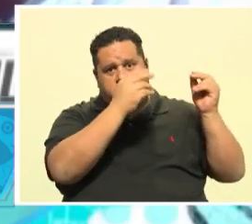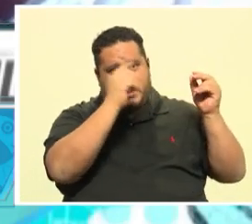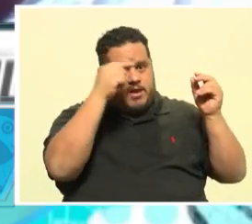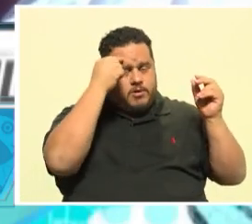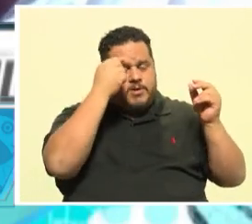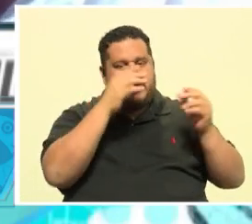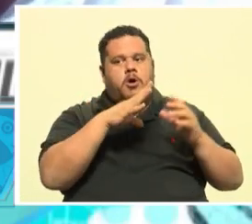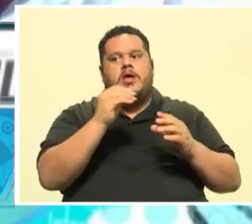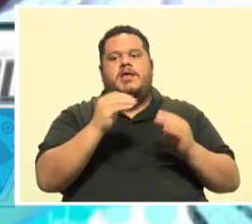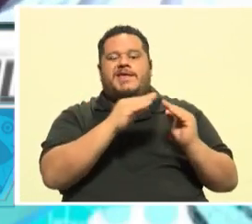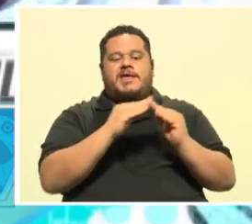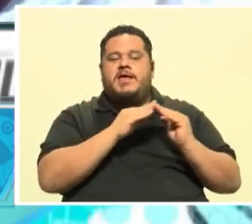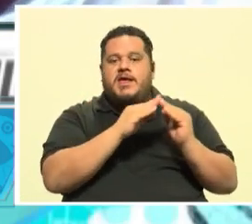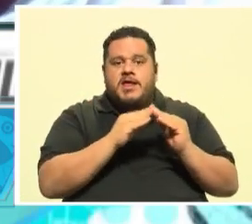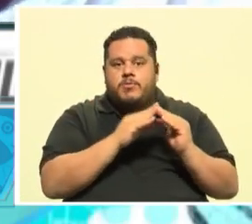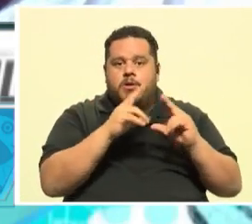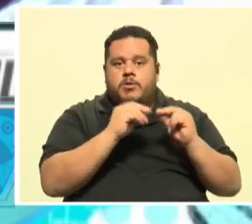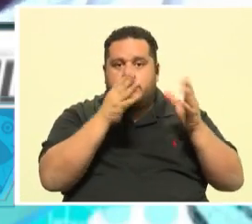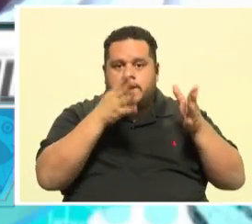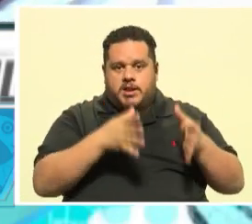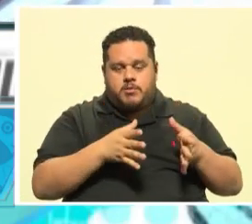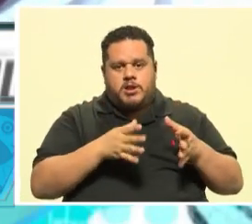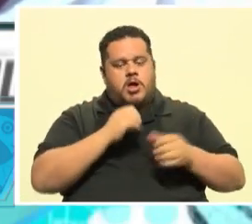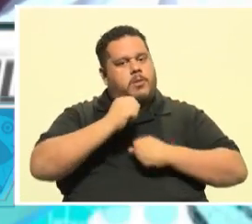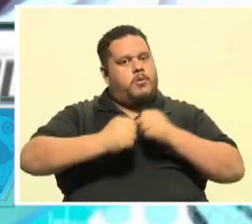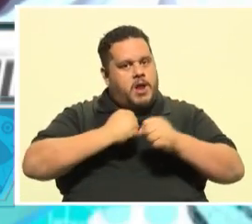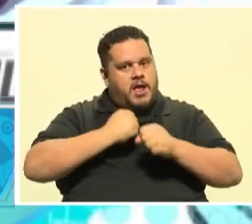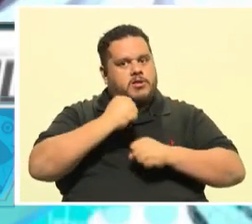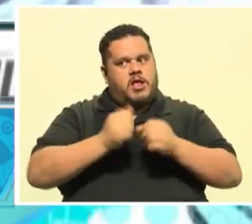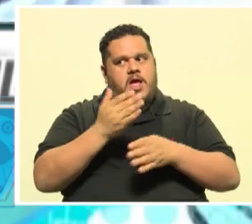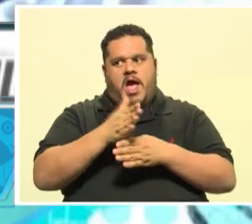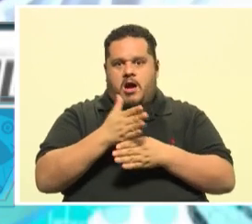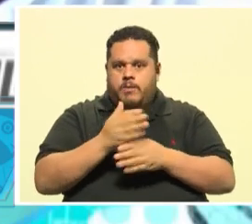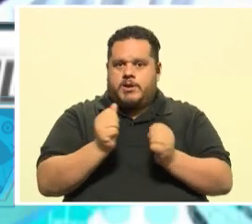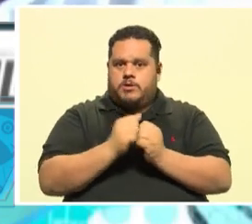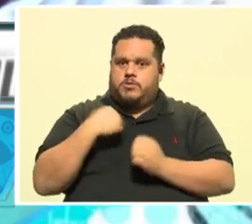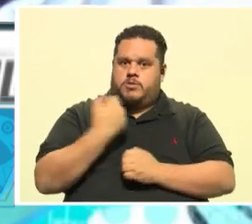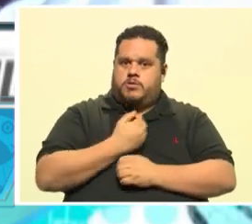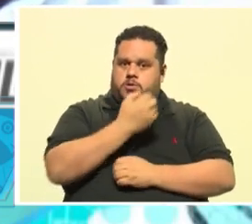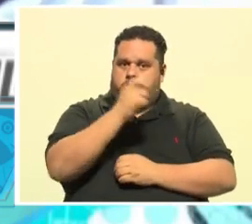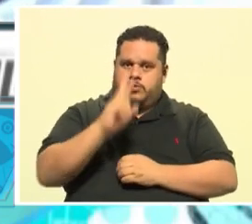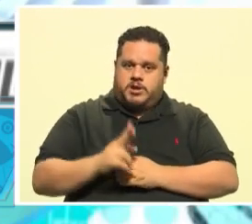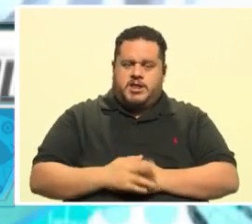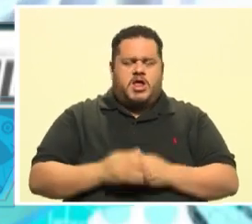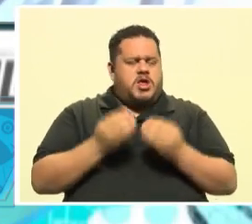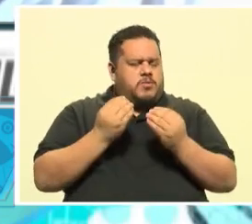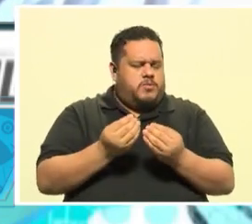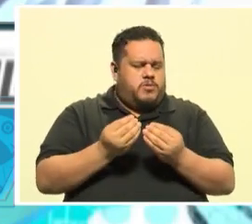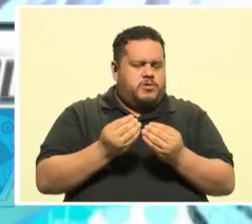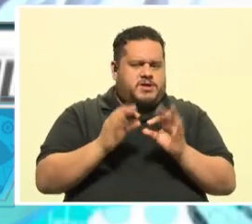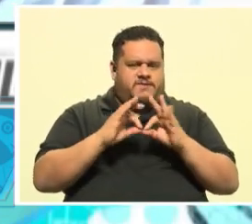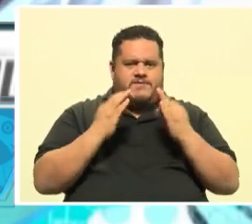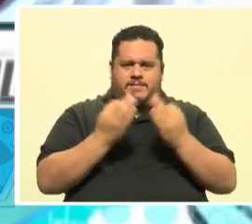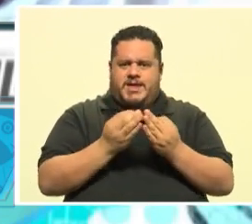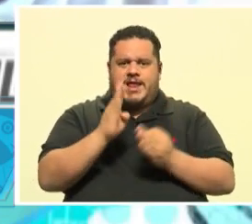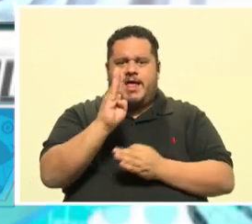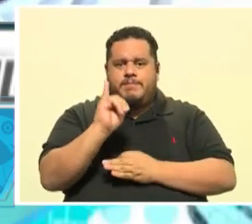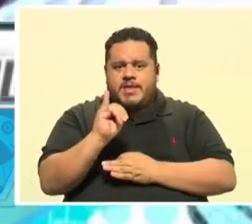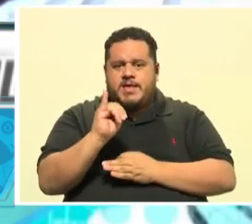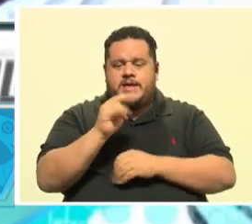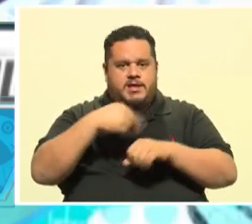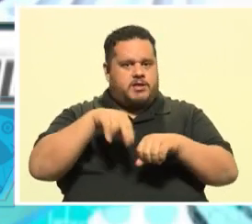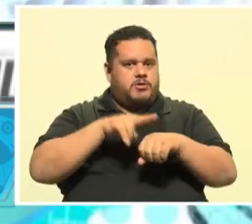Sandoval, la pandemia no respeta fronteras, pero no se sufre igual en las distintas